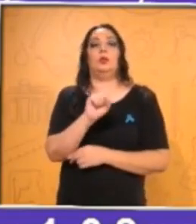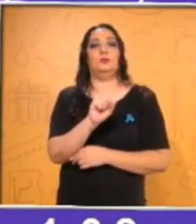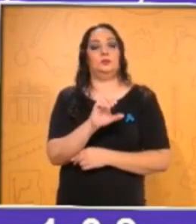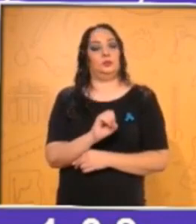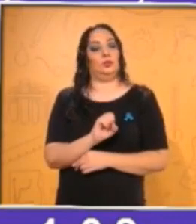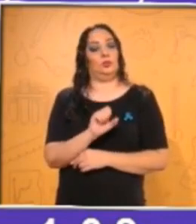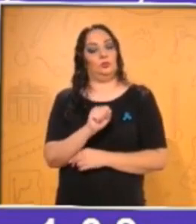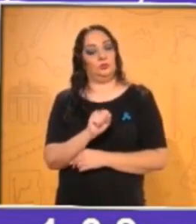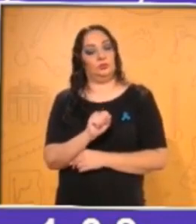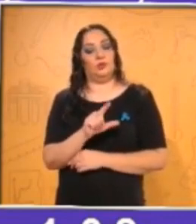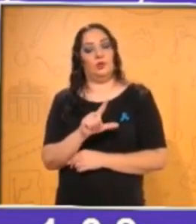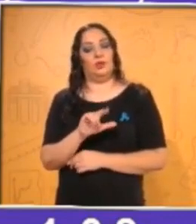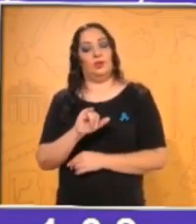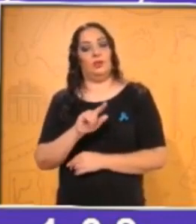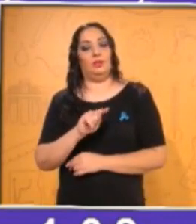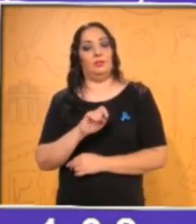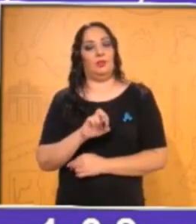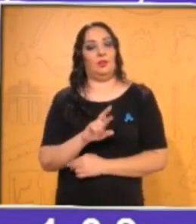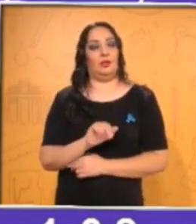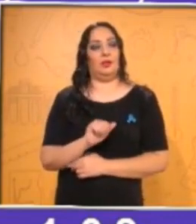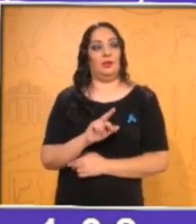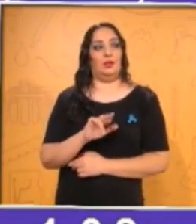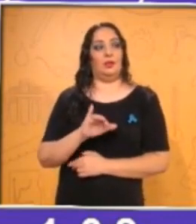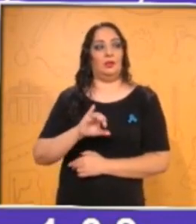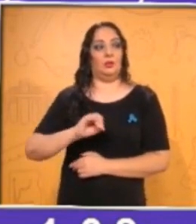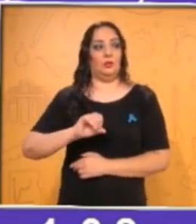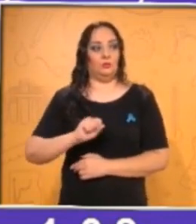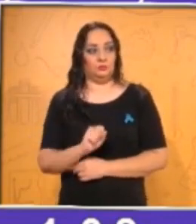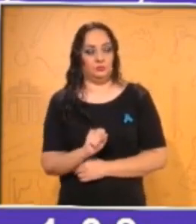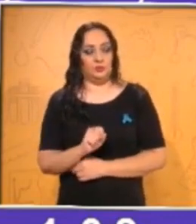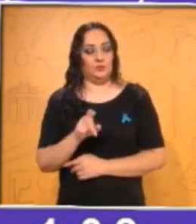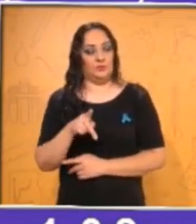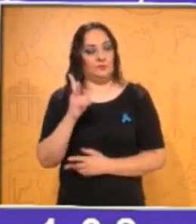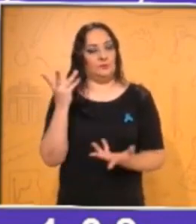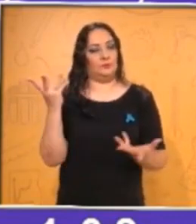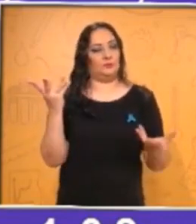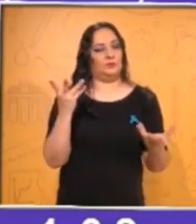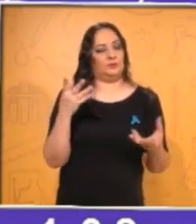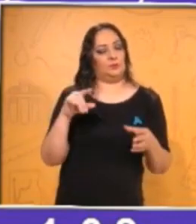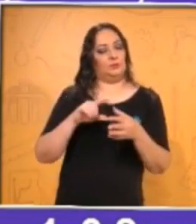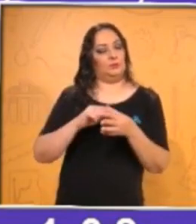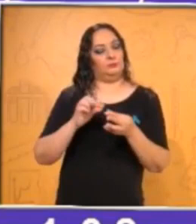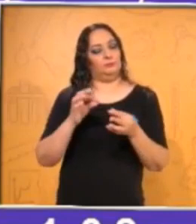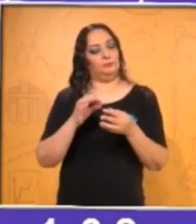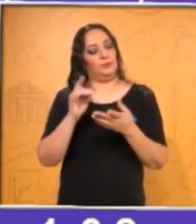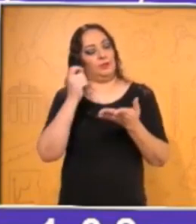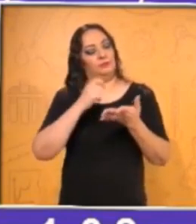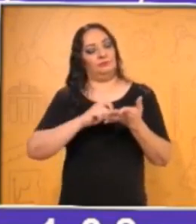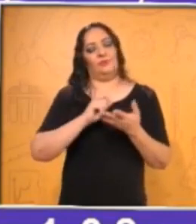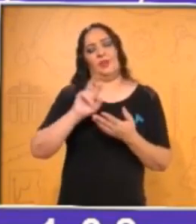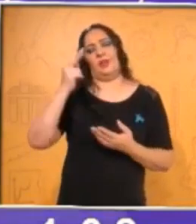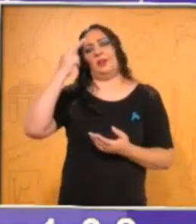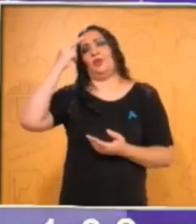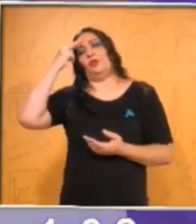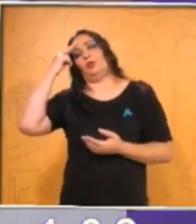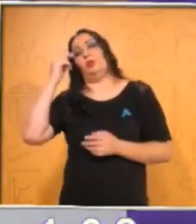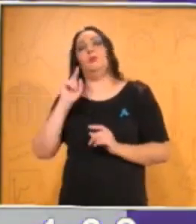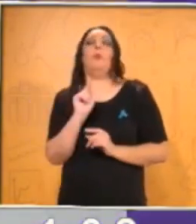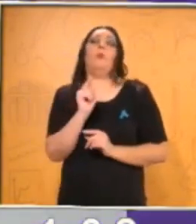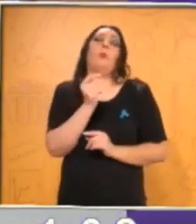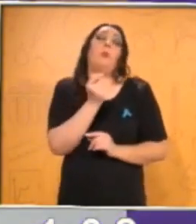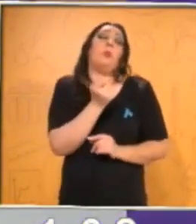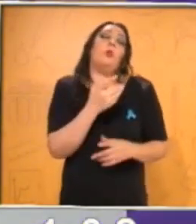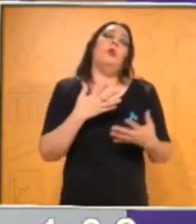pequeño repaso de esas actividades y nos vamos a poner un poquito románticos. Yo sé que ustedes son